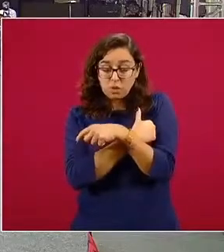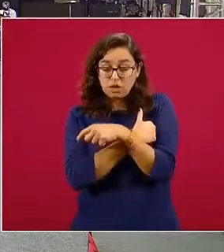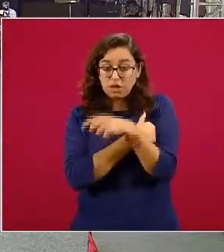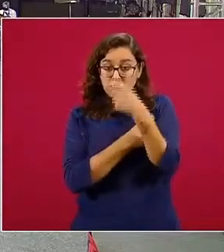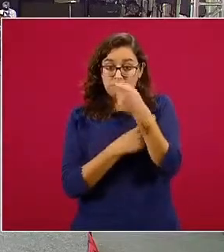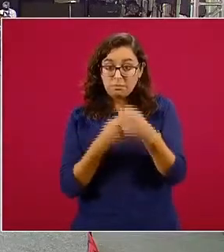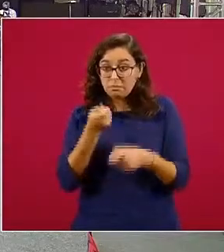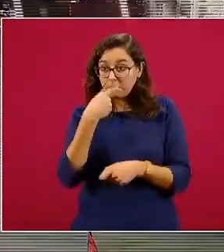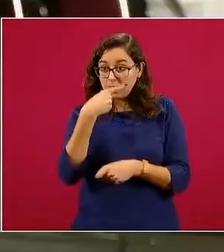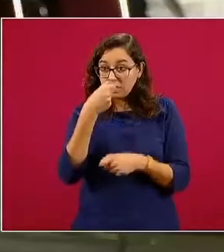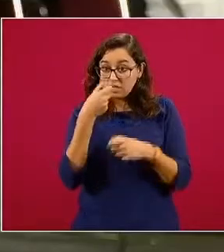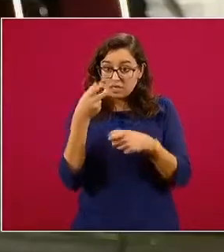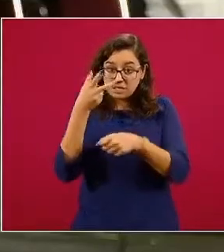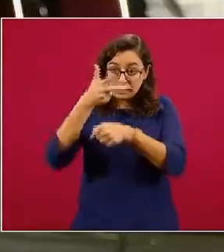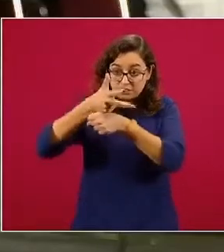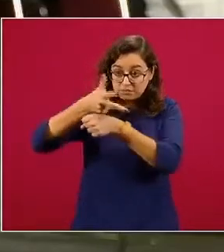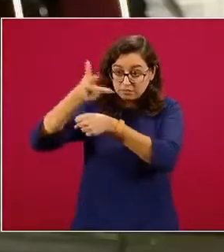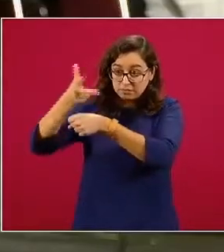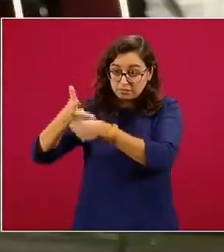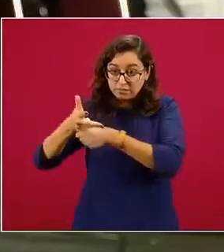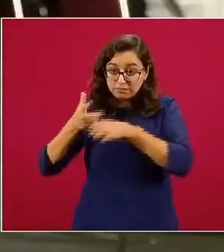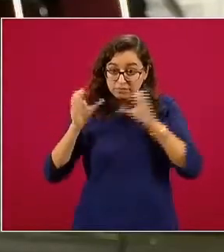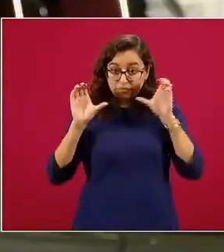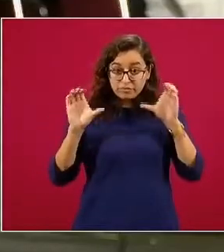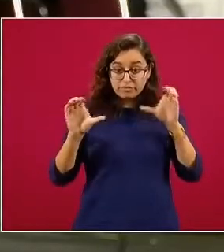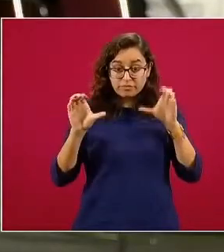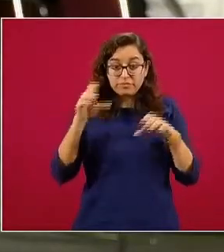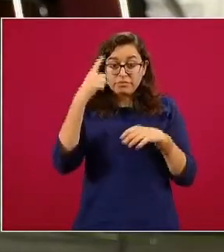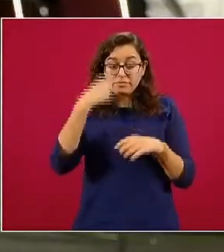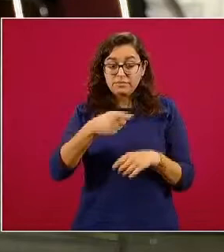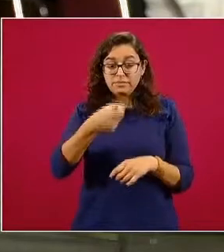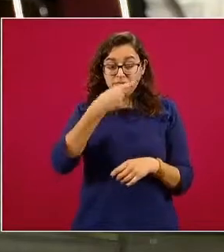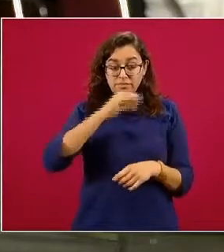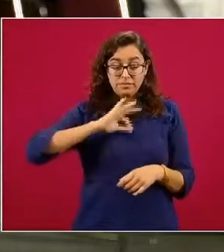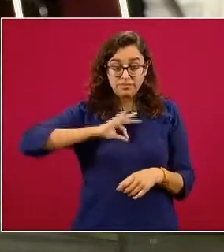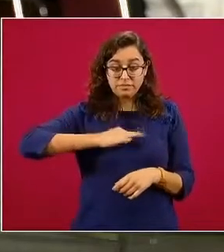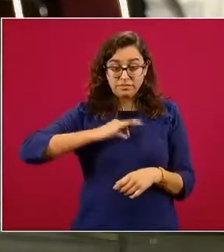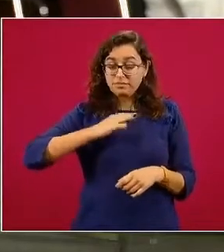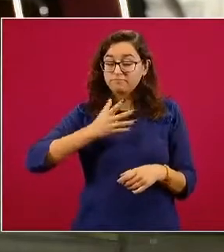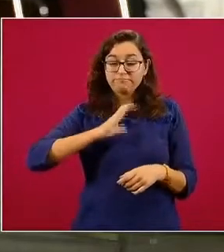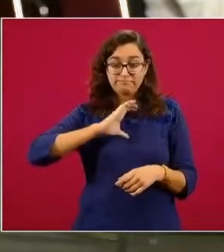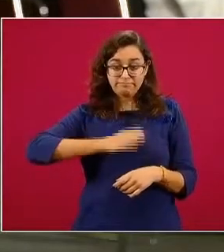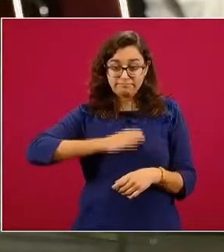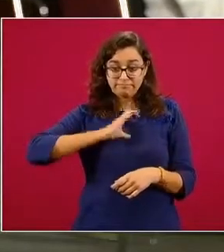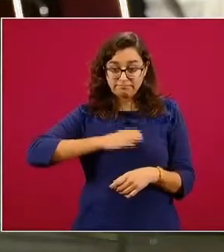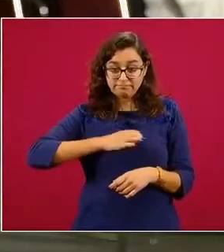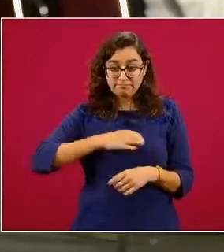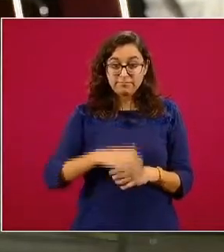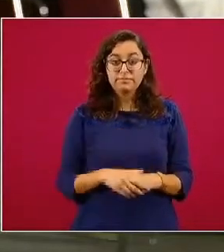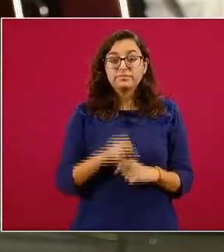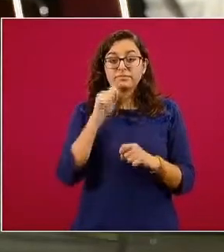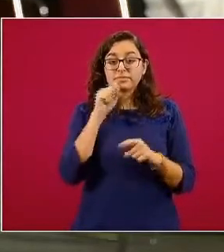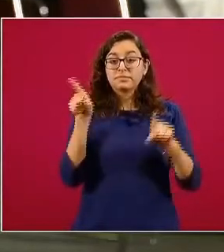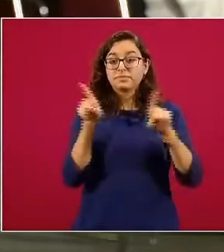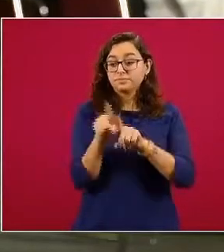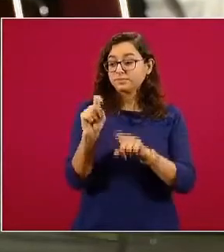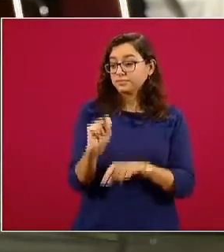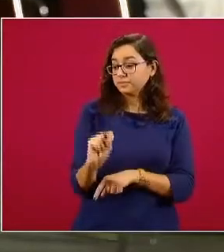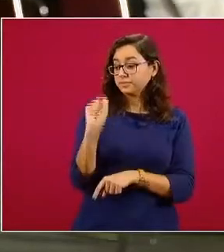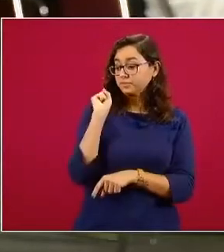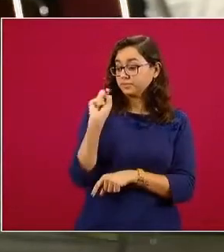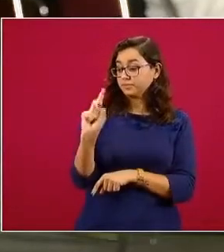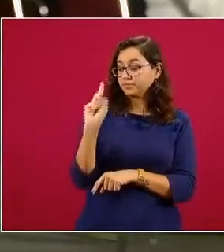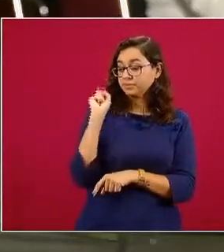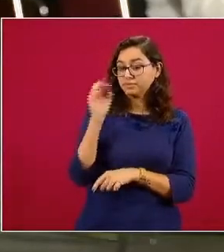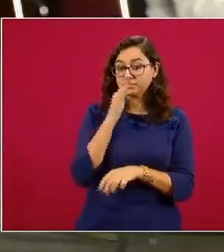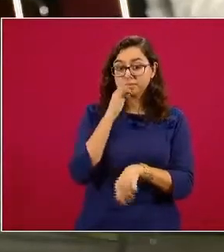están elaborando este tipo de medicamentos oncológicos. Preguntarle también sobre este fin de semana, lo anunciado por Hacienda, sobre el